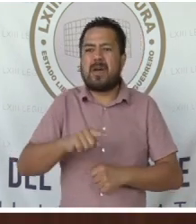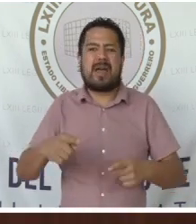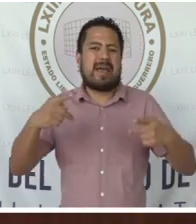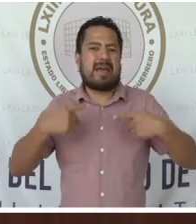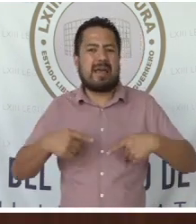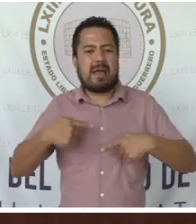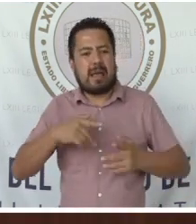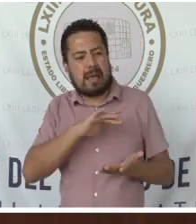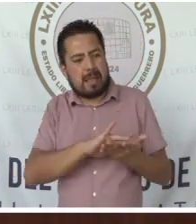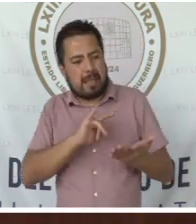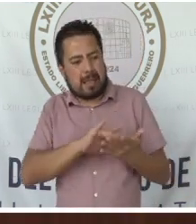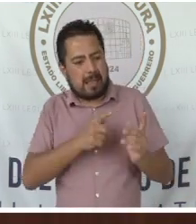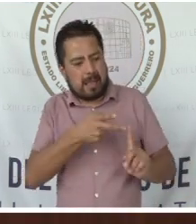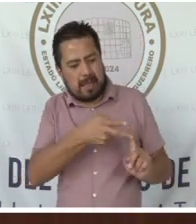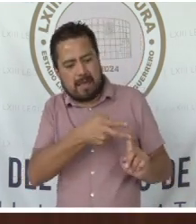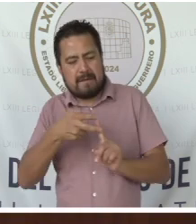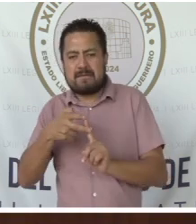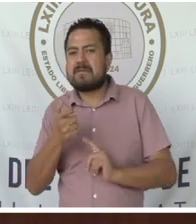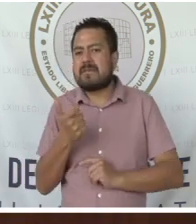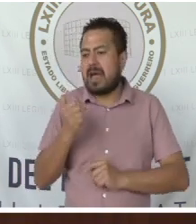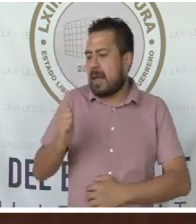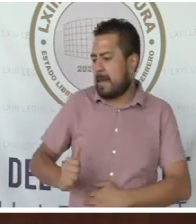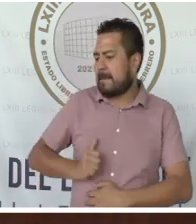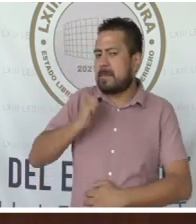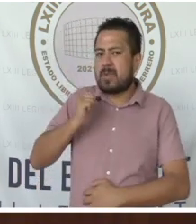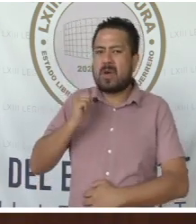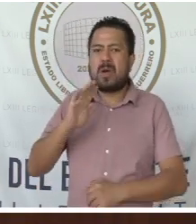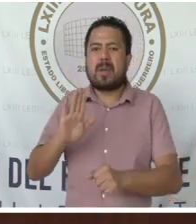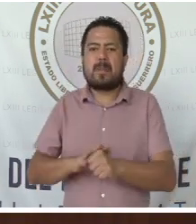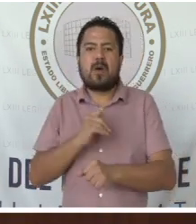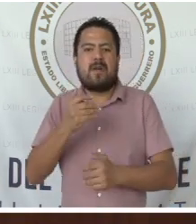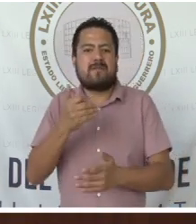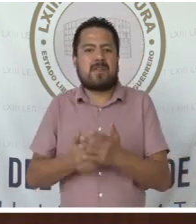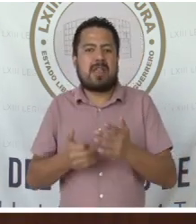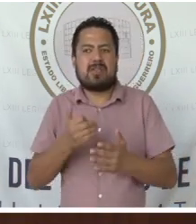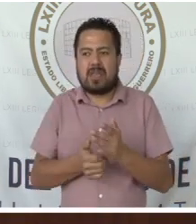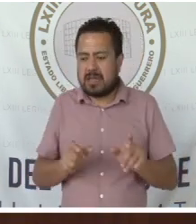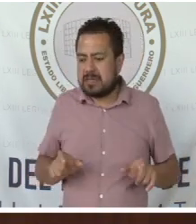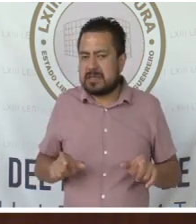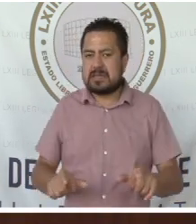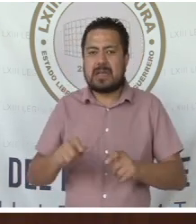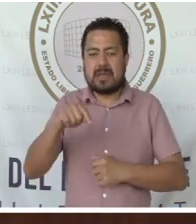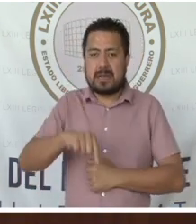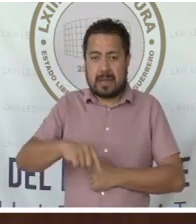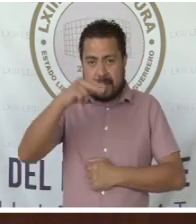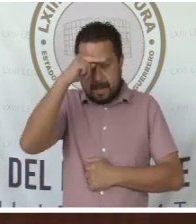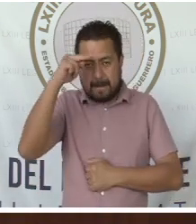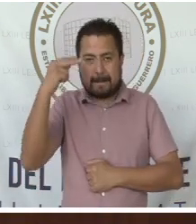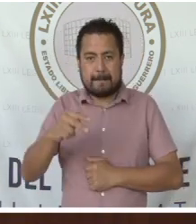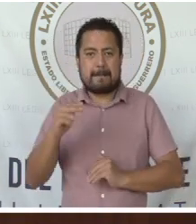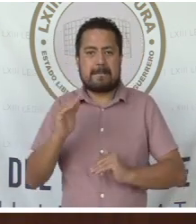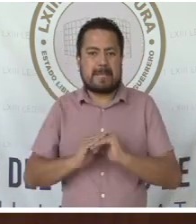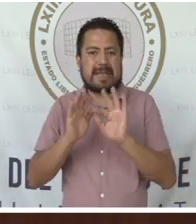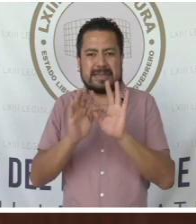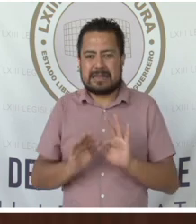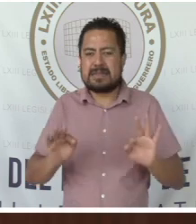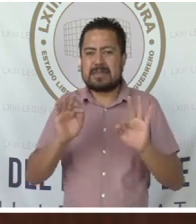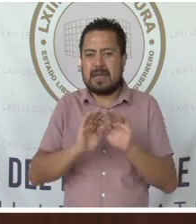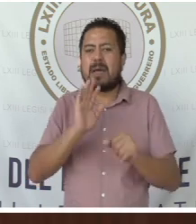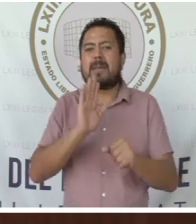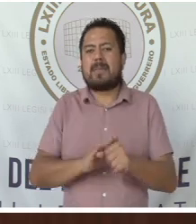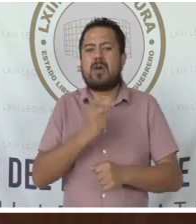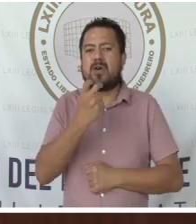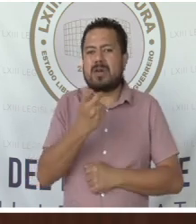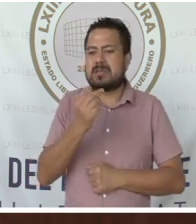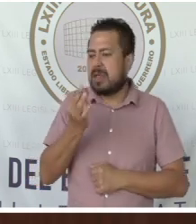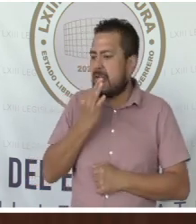extorsionaba aprovecha, desgraciadamente, el clima de inseguridad que en México es latente, por lo que las